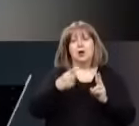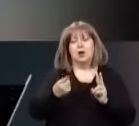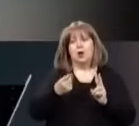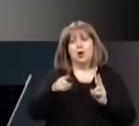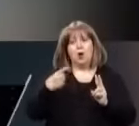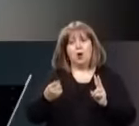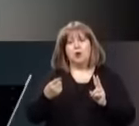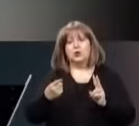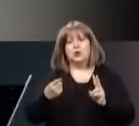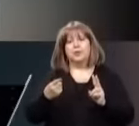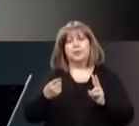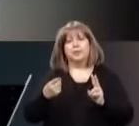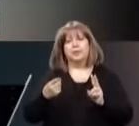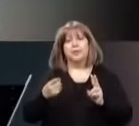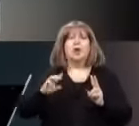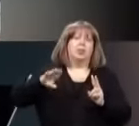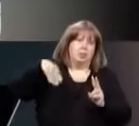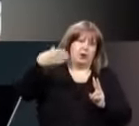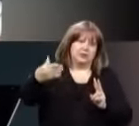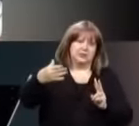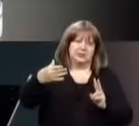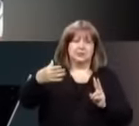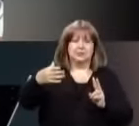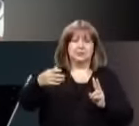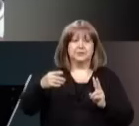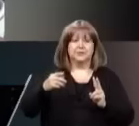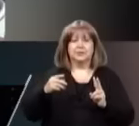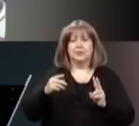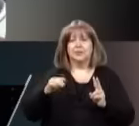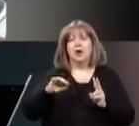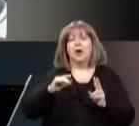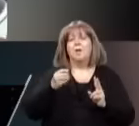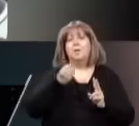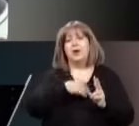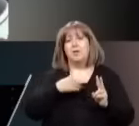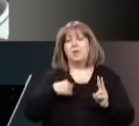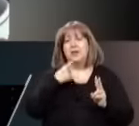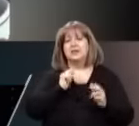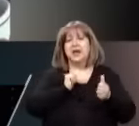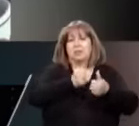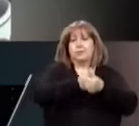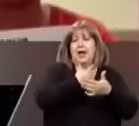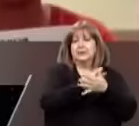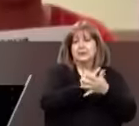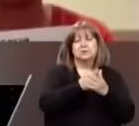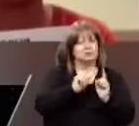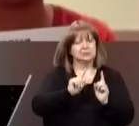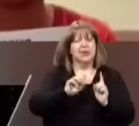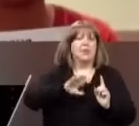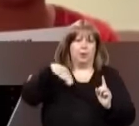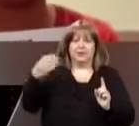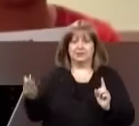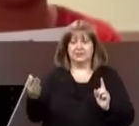por el cual se iba en concurso, lo deberemos analizar, y en la que se dejó afuera, ¿no?, a la mamá, lo analizaremos y